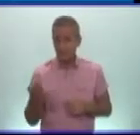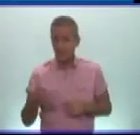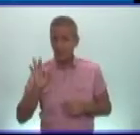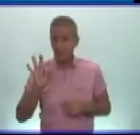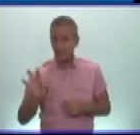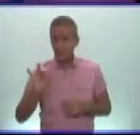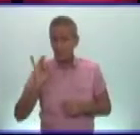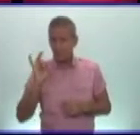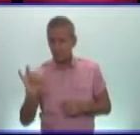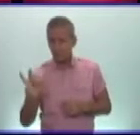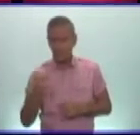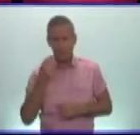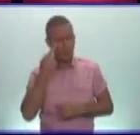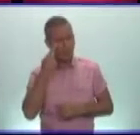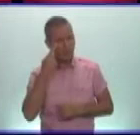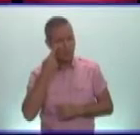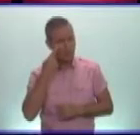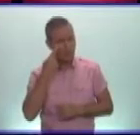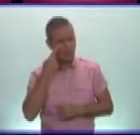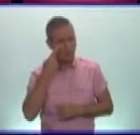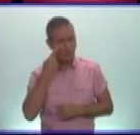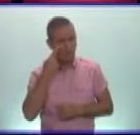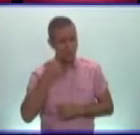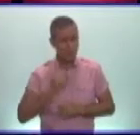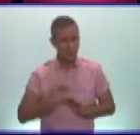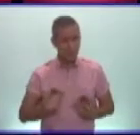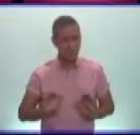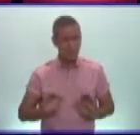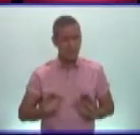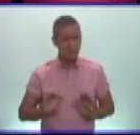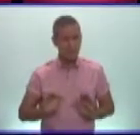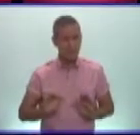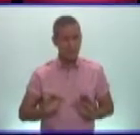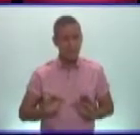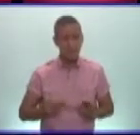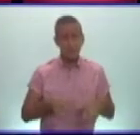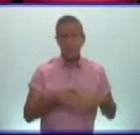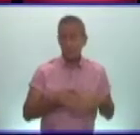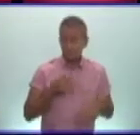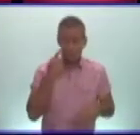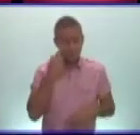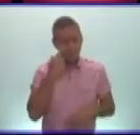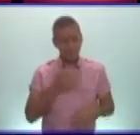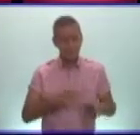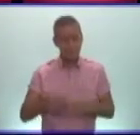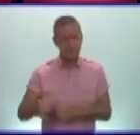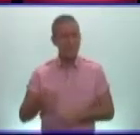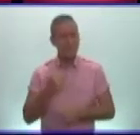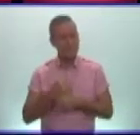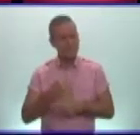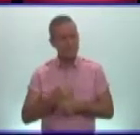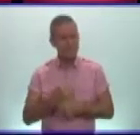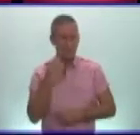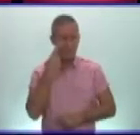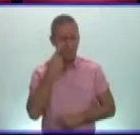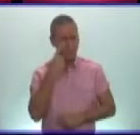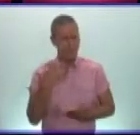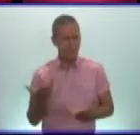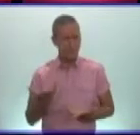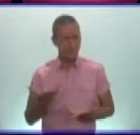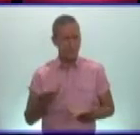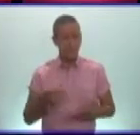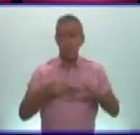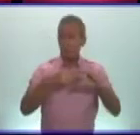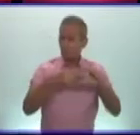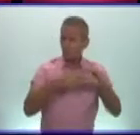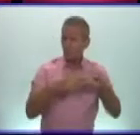a conocer, después de ya reconocer o darles a conocer cuáles fueron los materiales que vamos a trabajar, vamos a conocer los